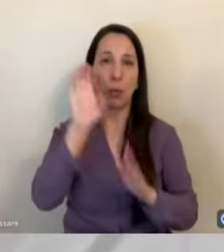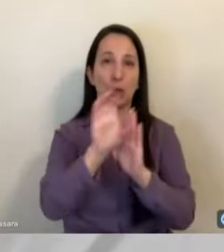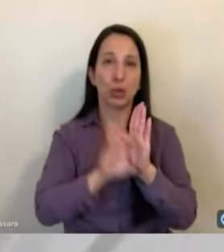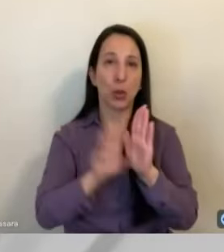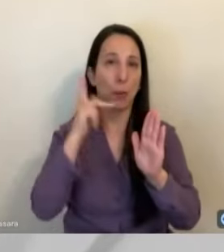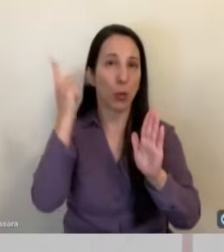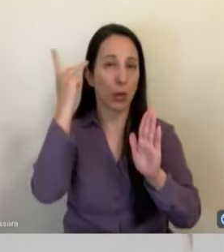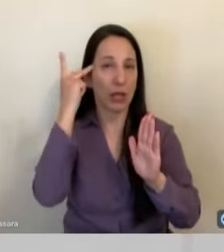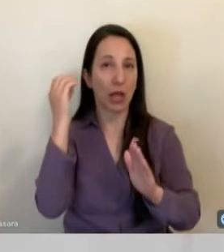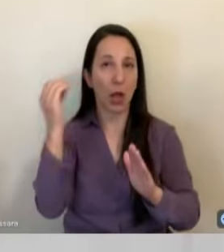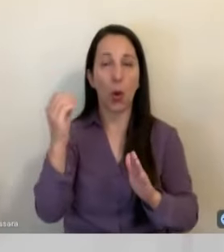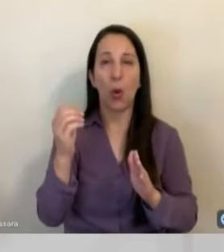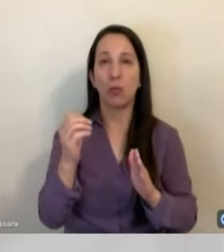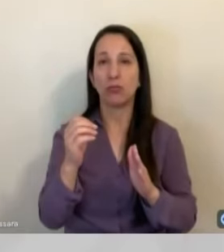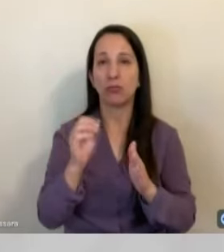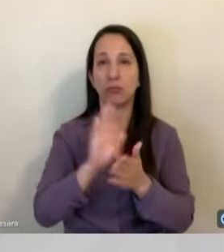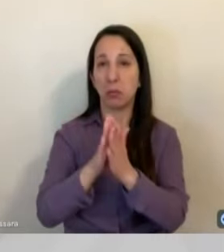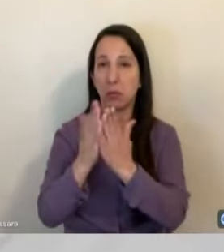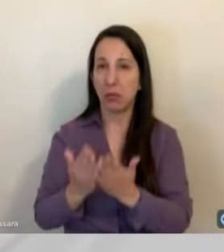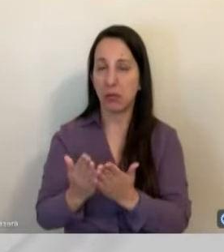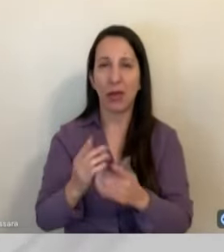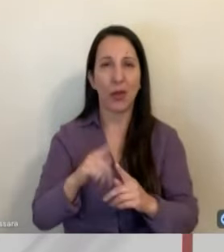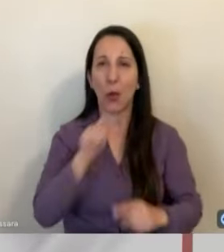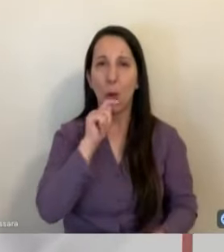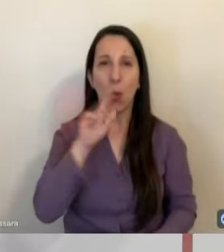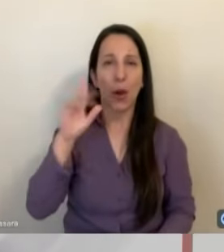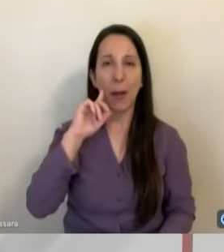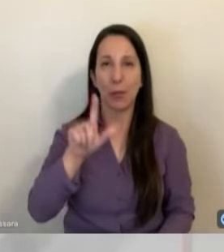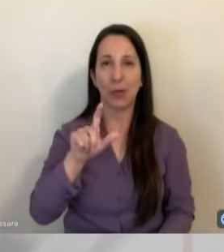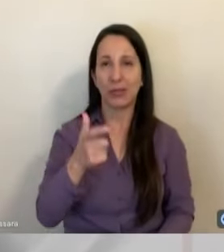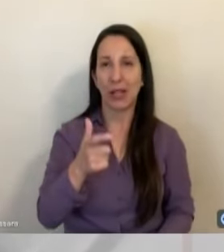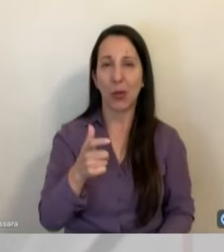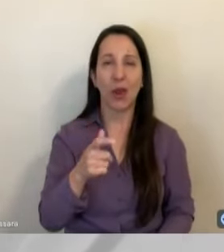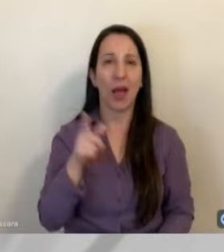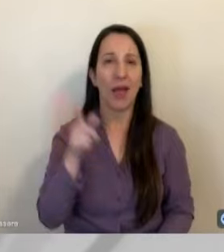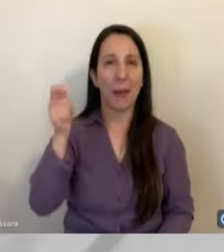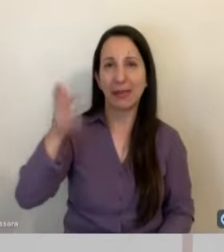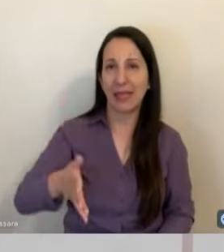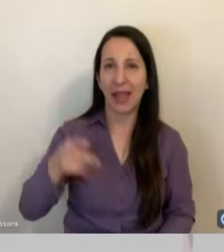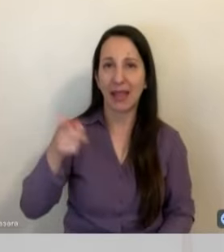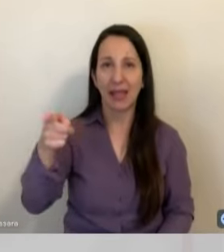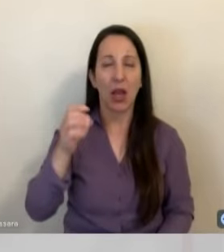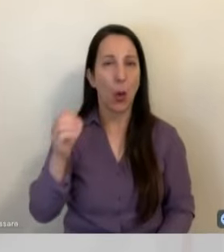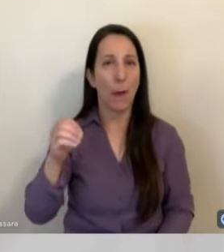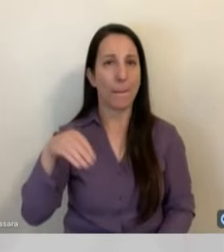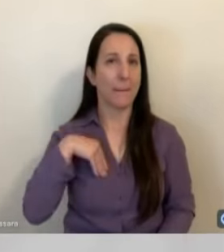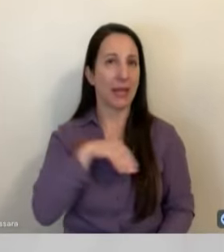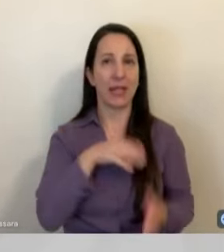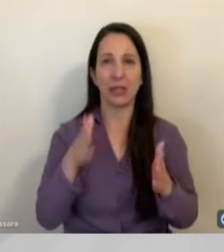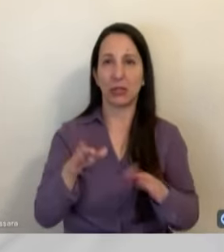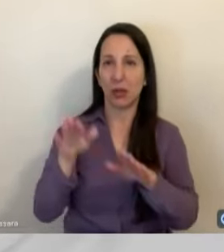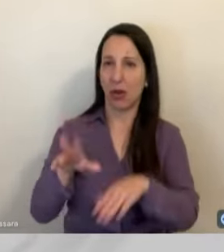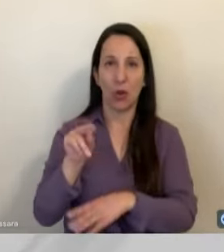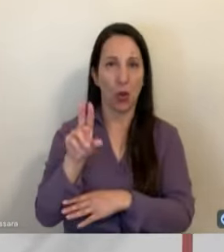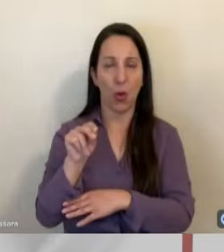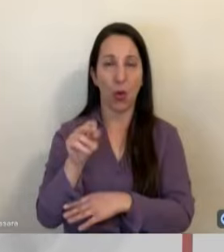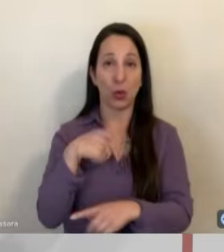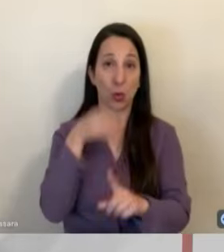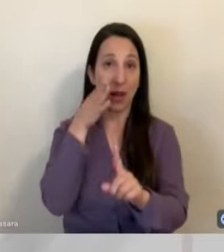sagrados evangelios, pero no jura por la cédula de identidad ni del presidente ni del ministro de turno. Así que la lealtad de uno no es con